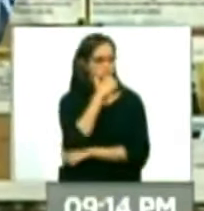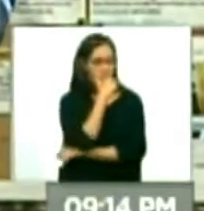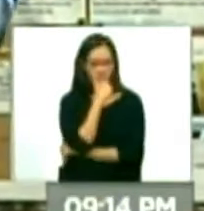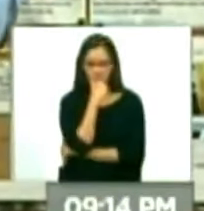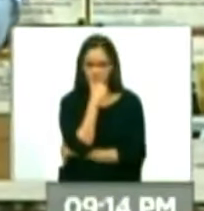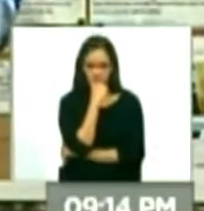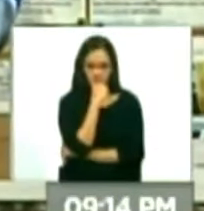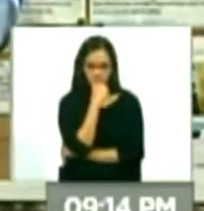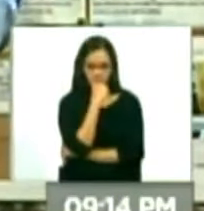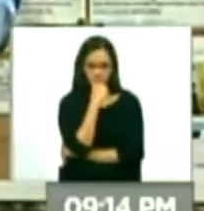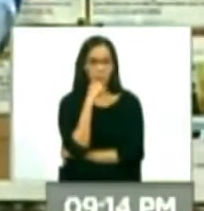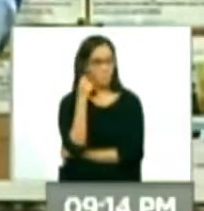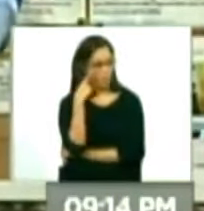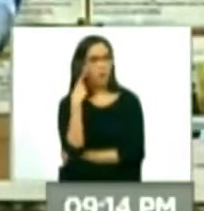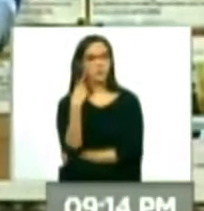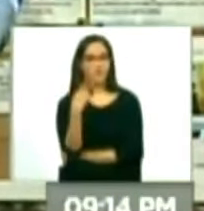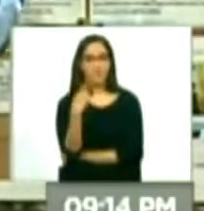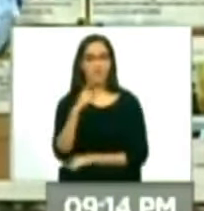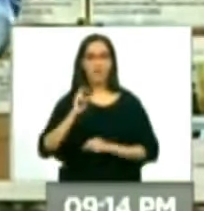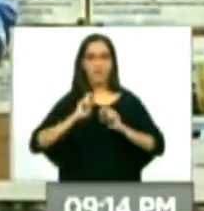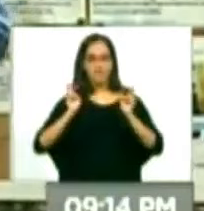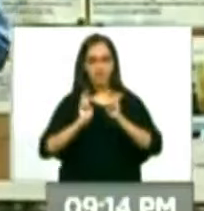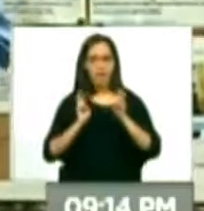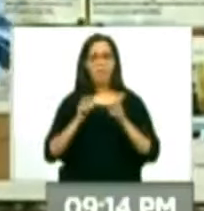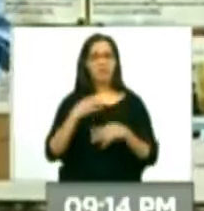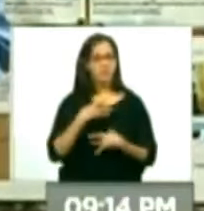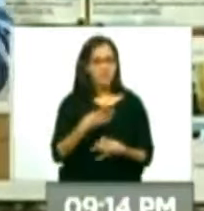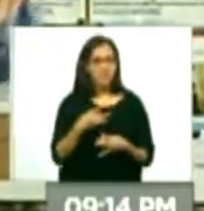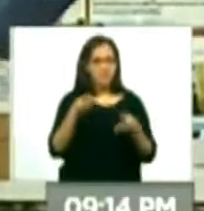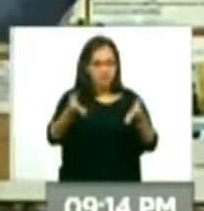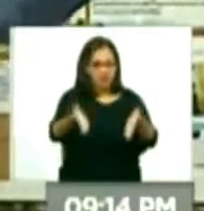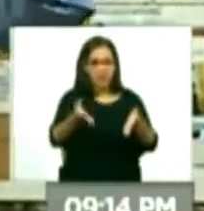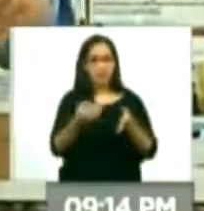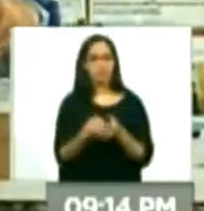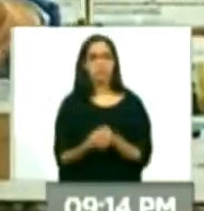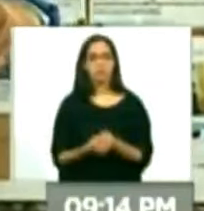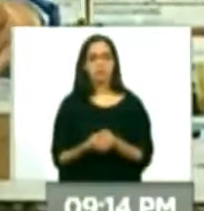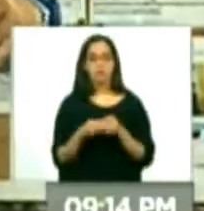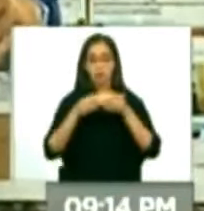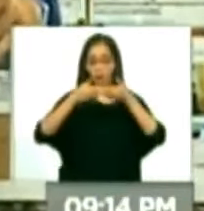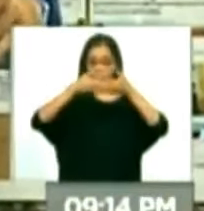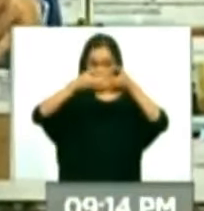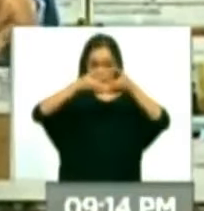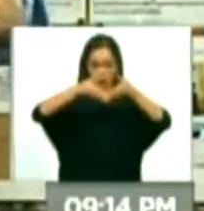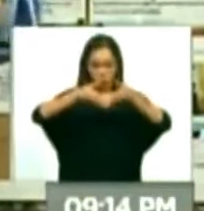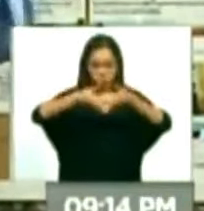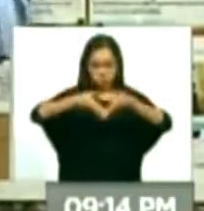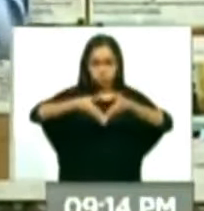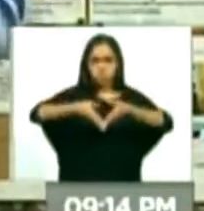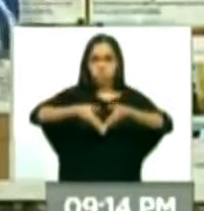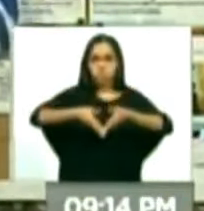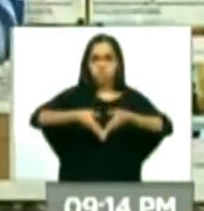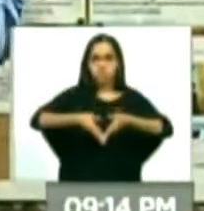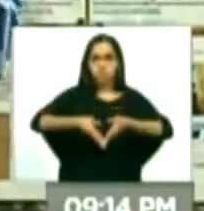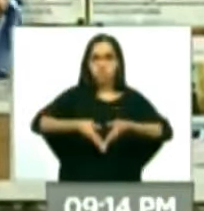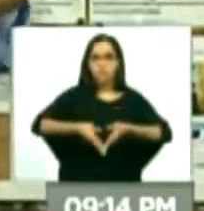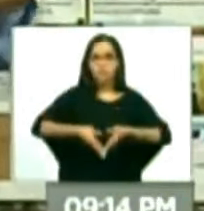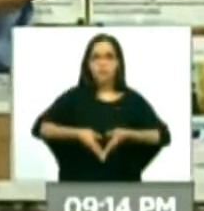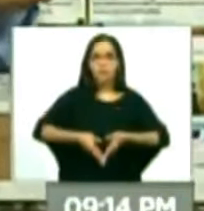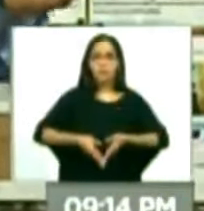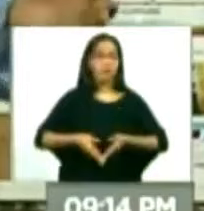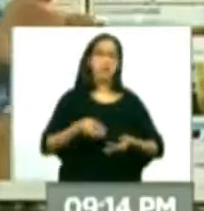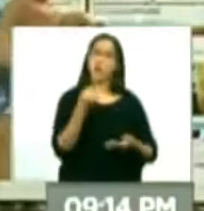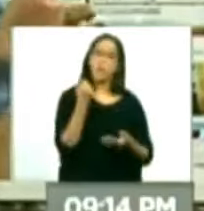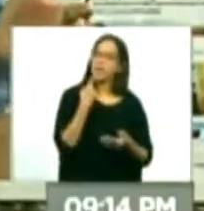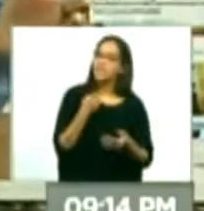Vea, para que ustedes vean cómo es el tema de los intereses ahí. El barco se está hundiendo y ¿cómo es que